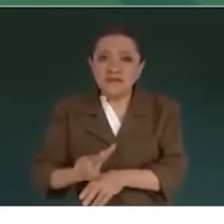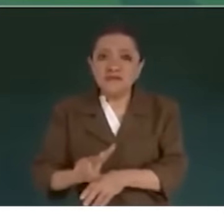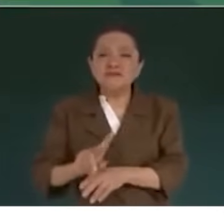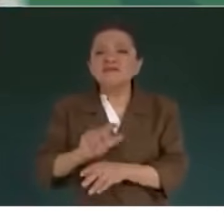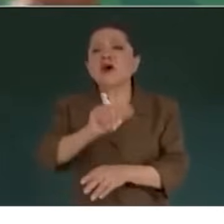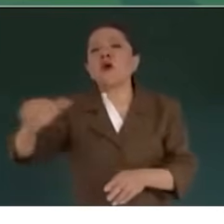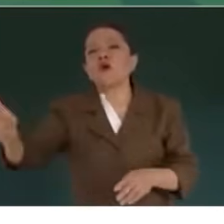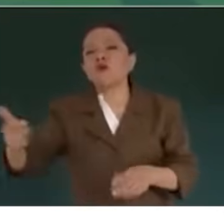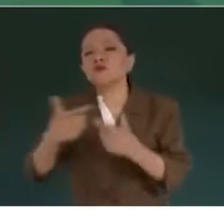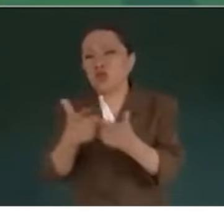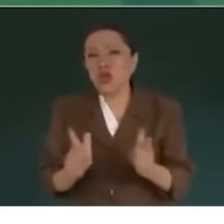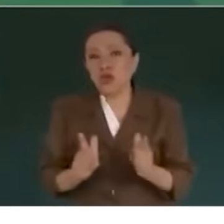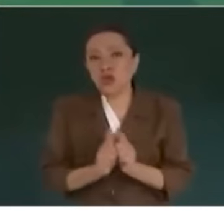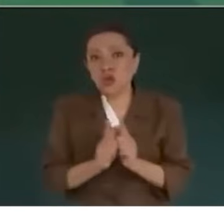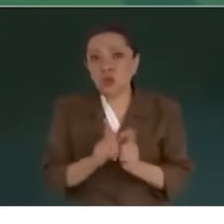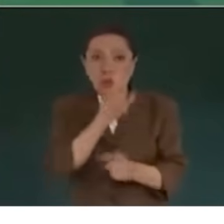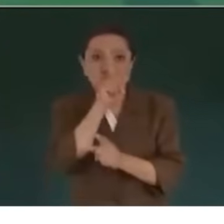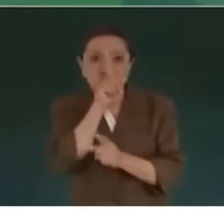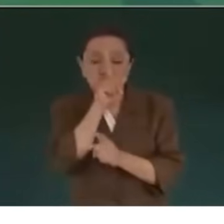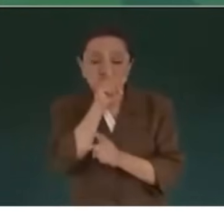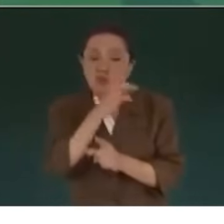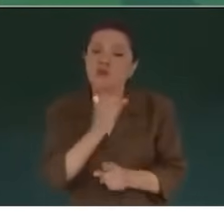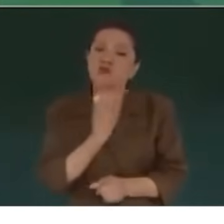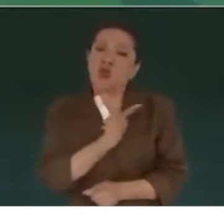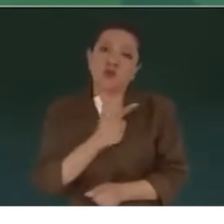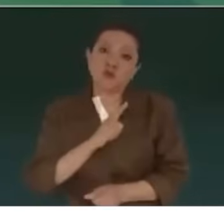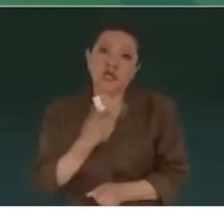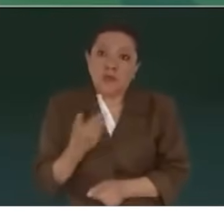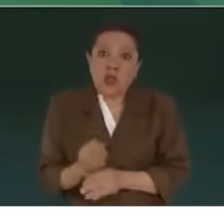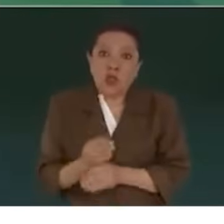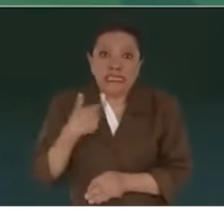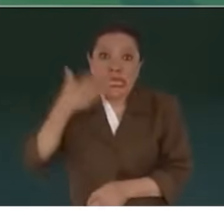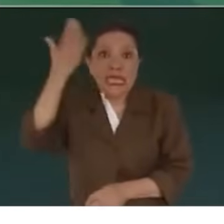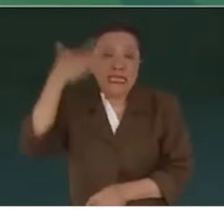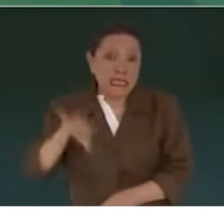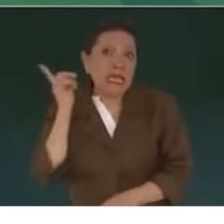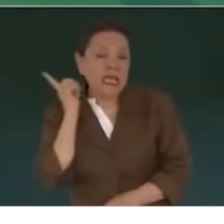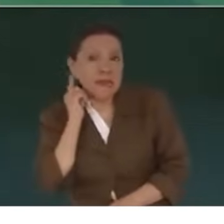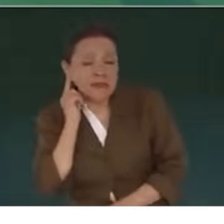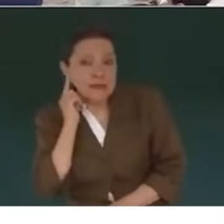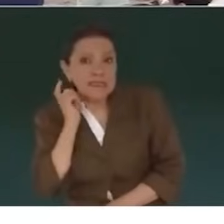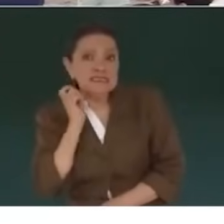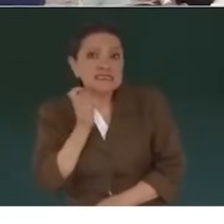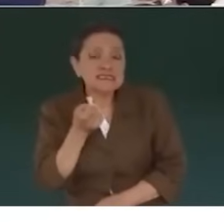los conservadores, pero me acabo de enterar que la